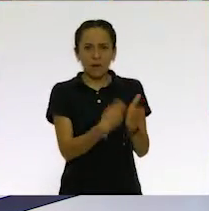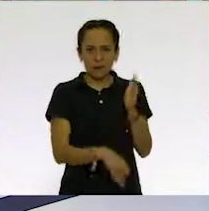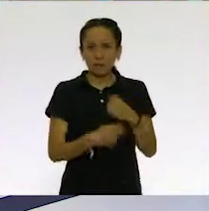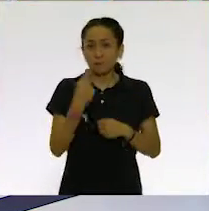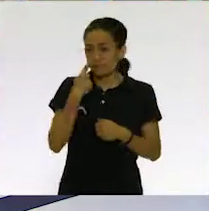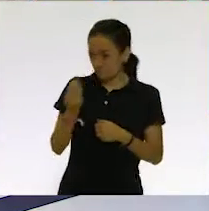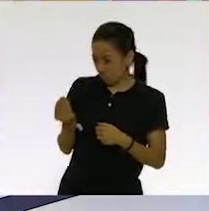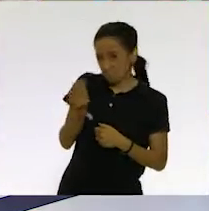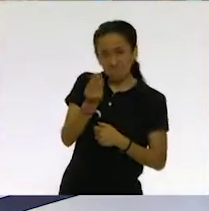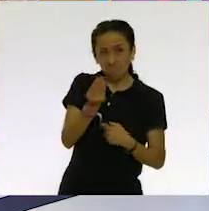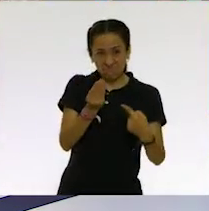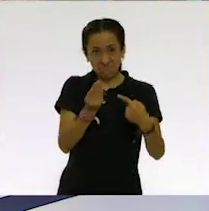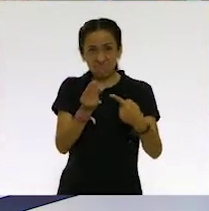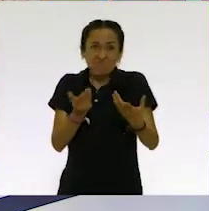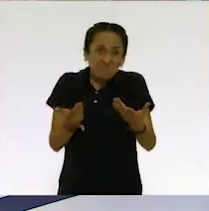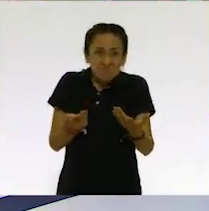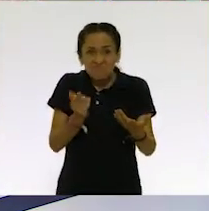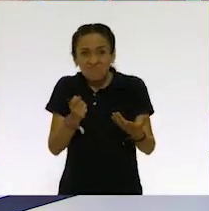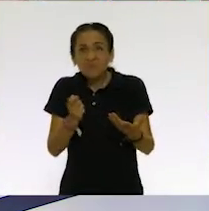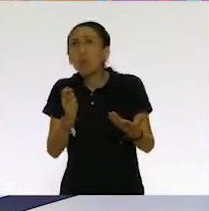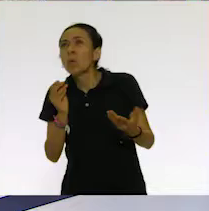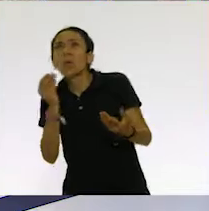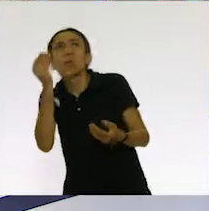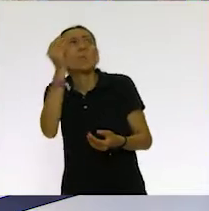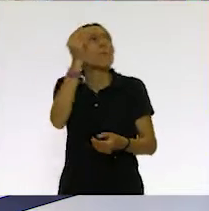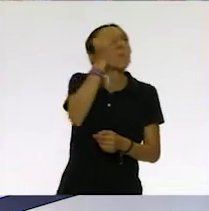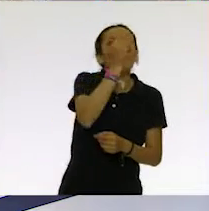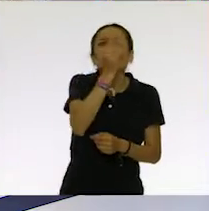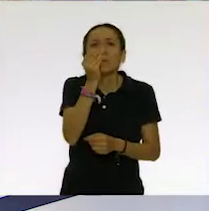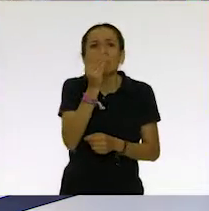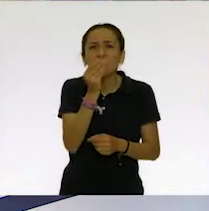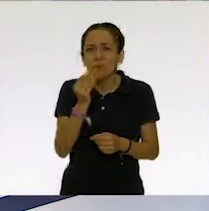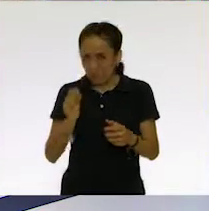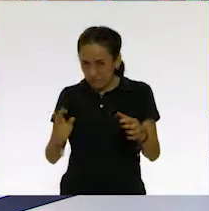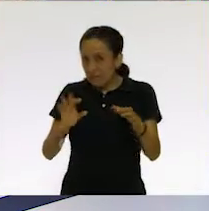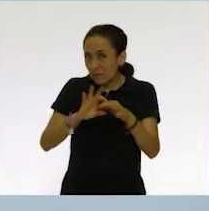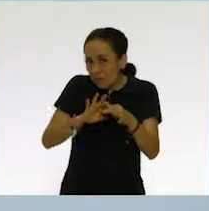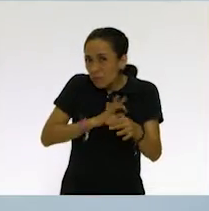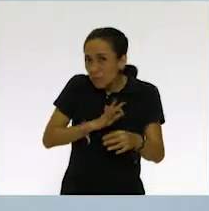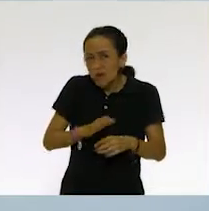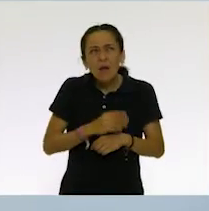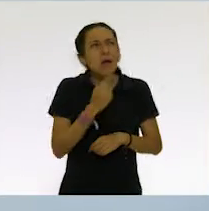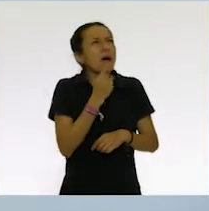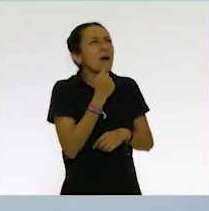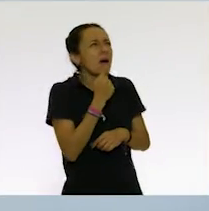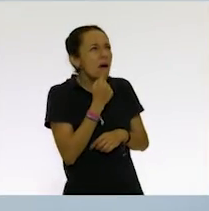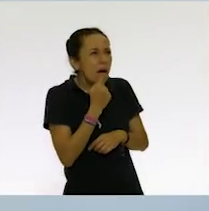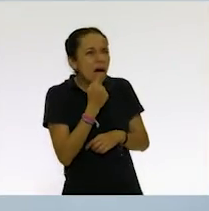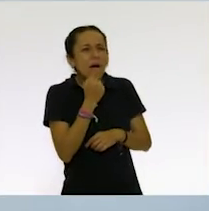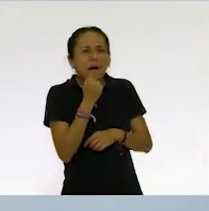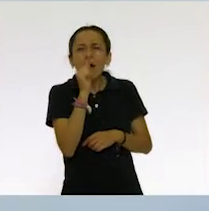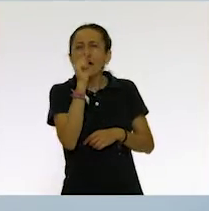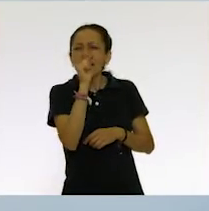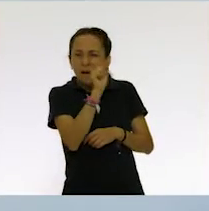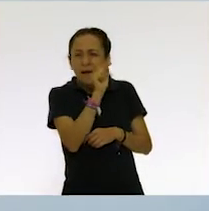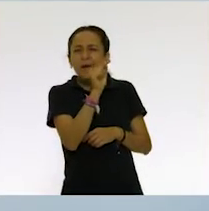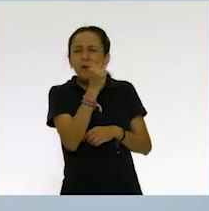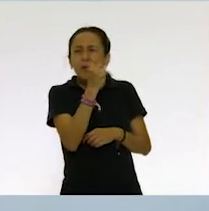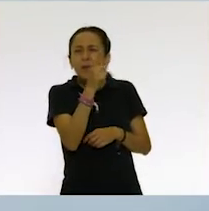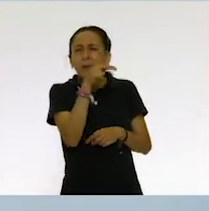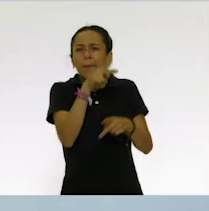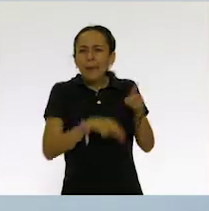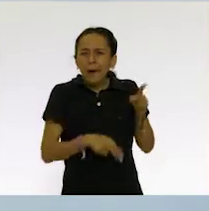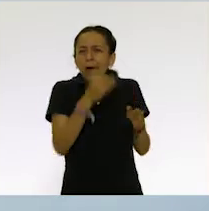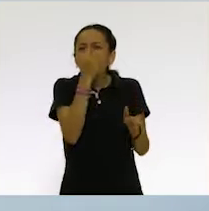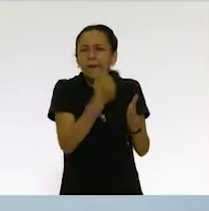pueda corresponder a algún sitio? Hoy sí, pero... ¡Ah! La parte que le falta justamente por